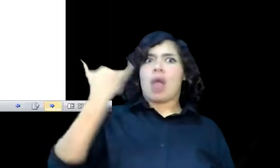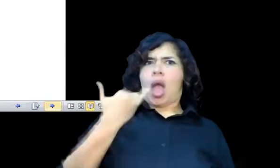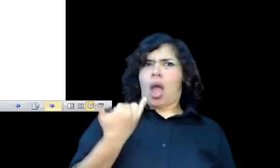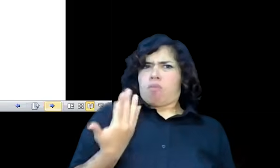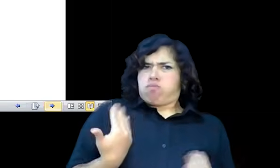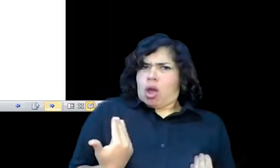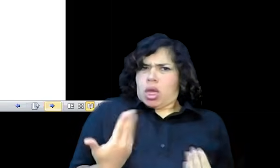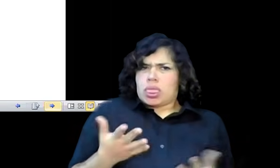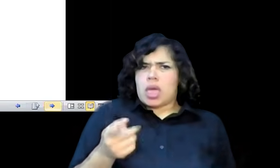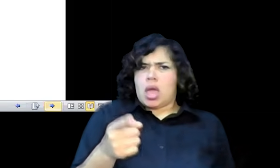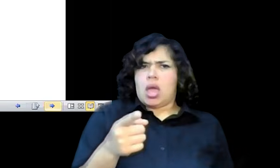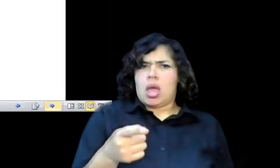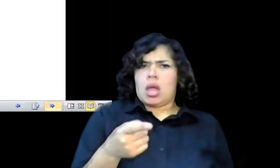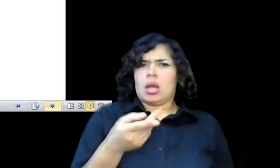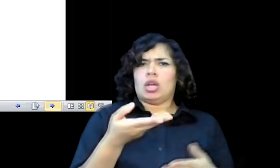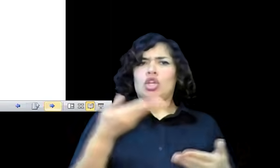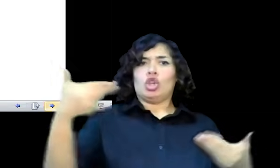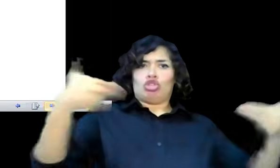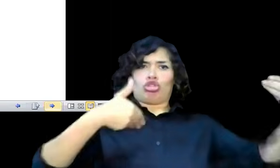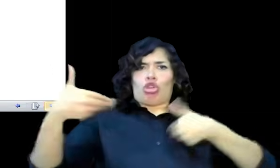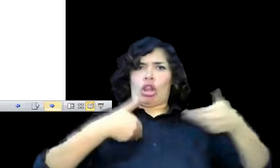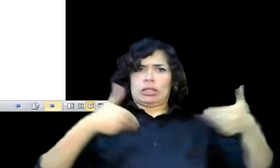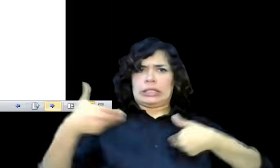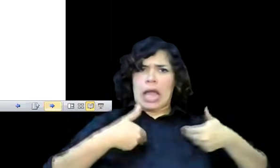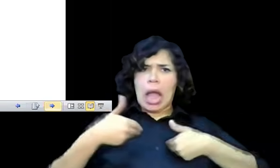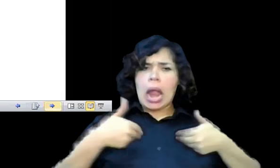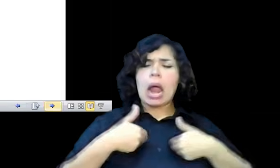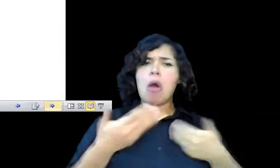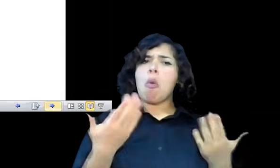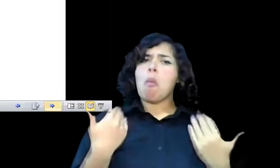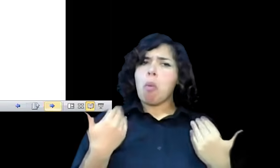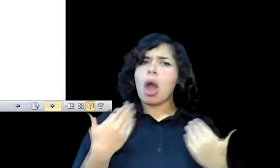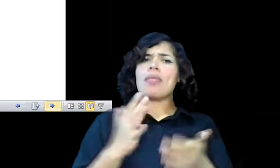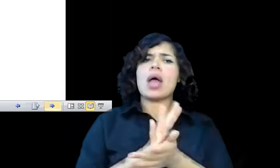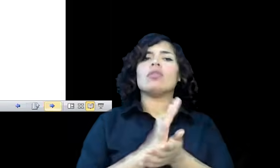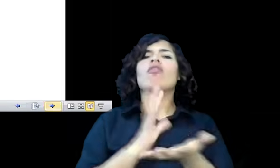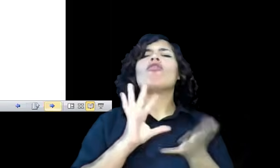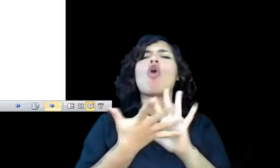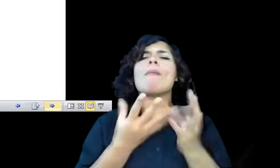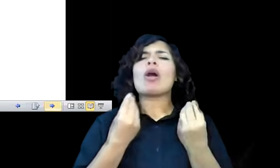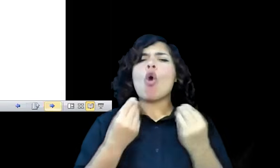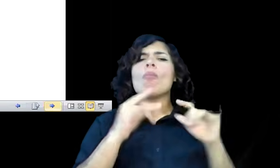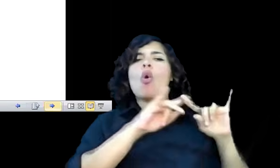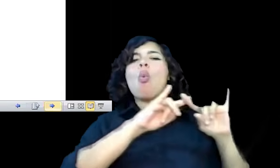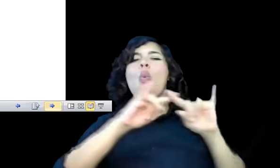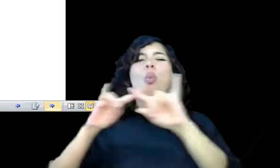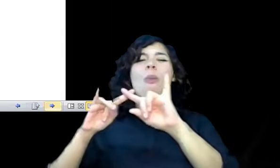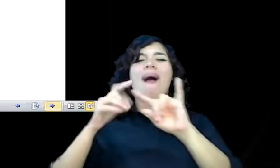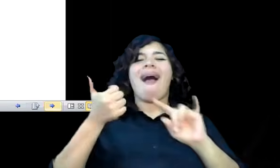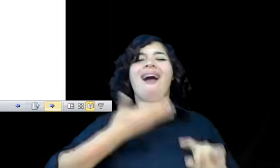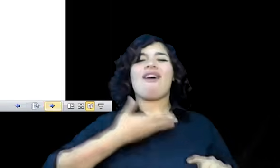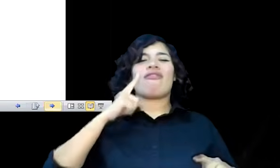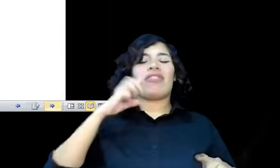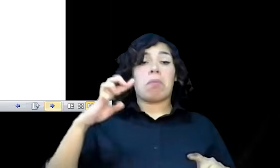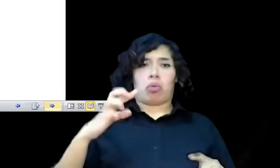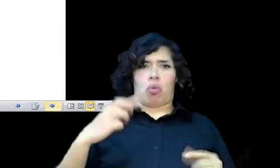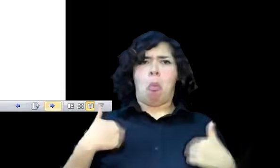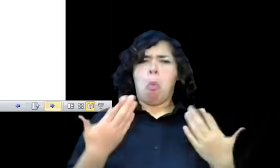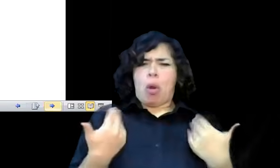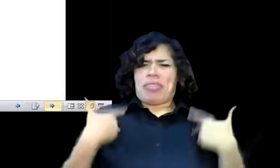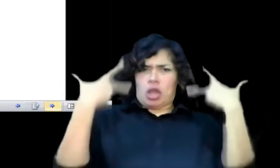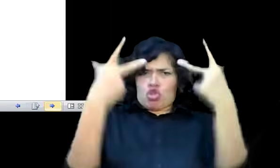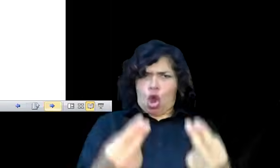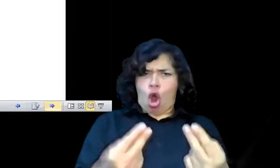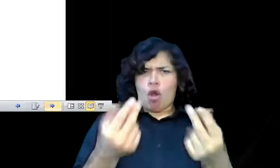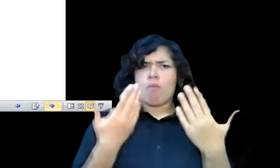este sistema, esta solicitud de contribuyente cumplidor se pedía a través de la página de AFIP. AFIP podía denegarlo,